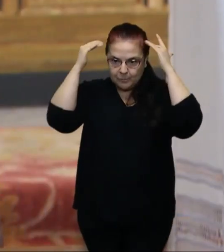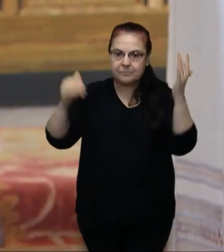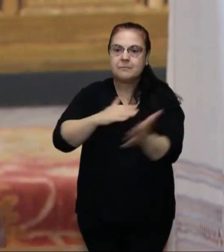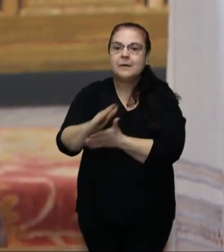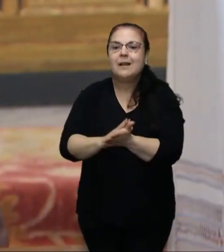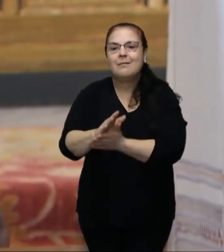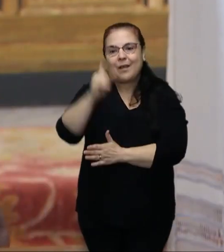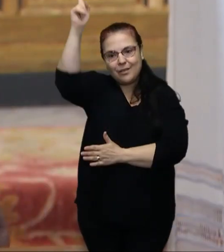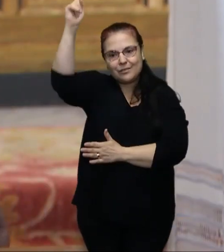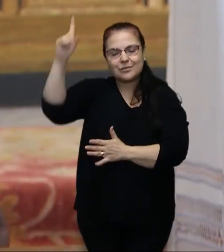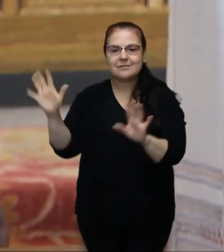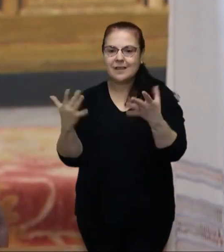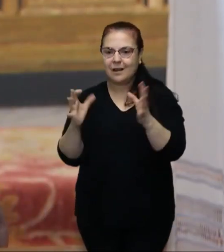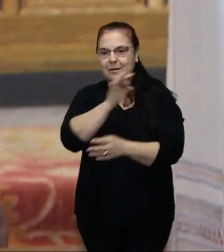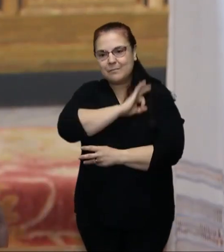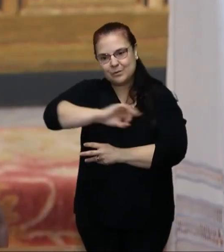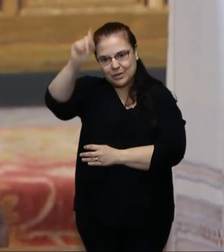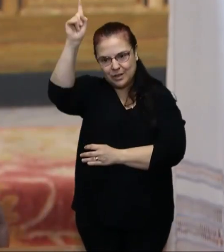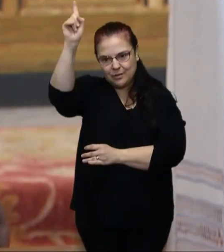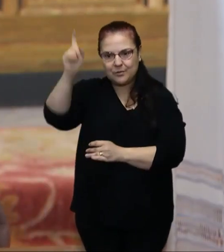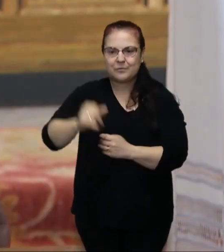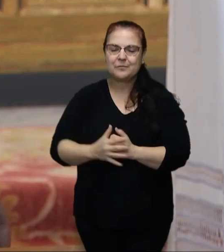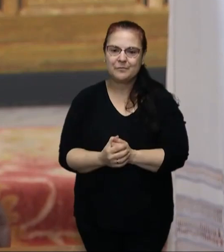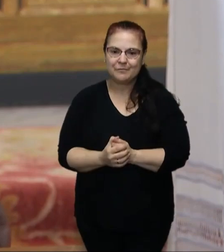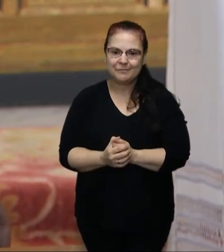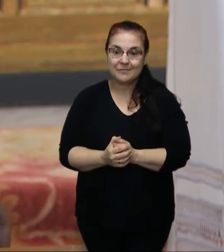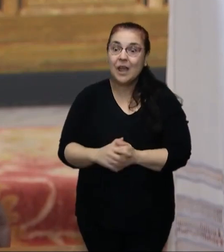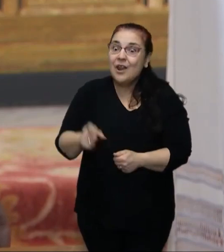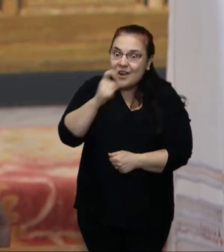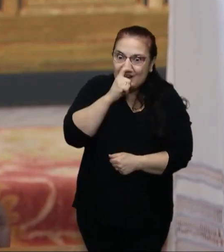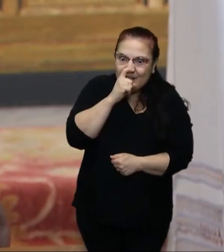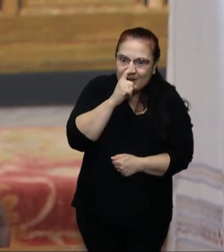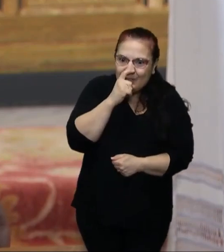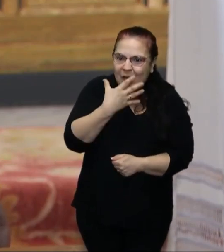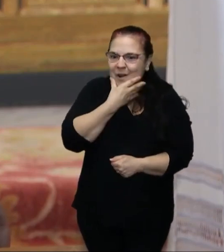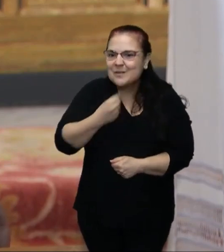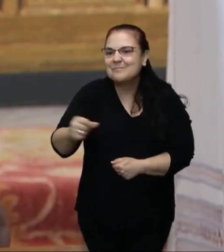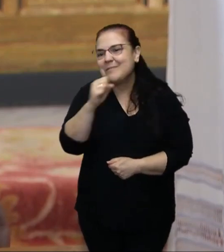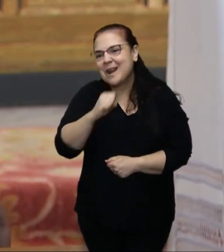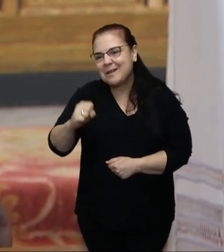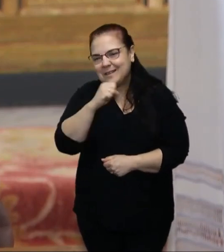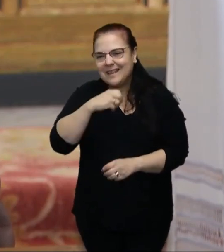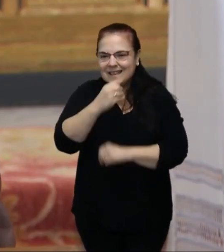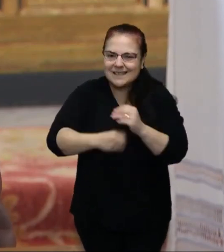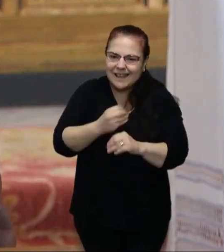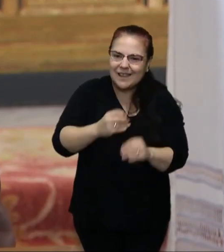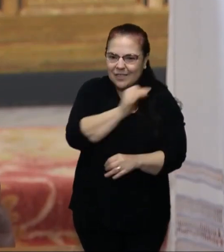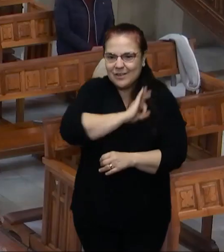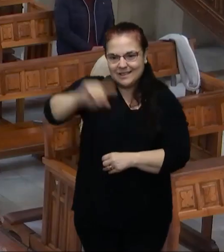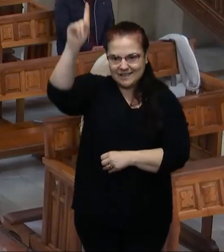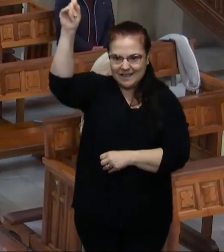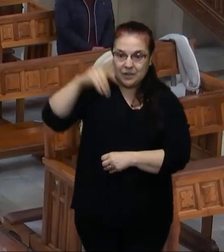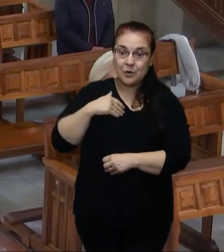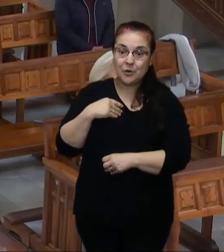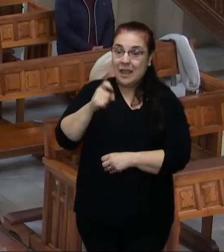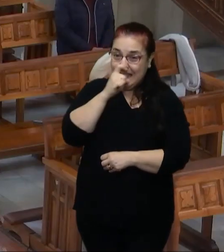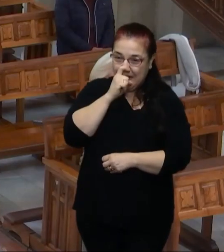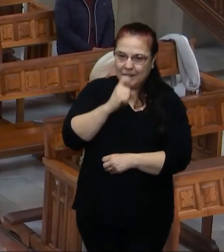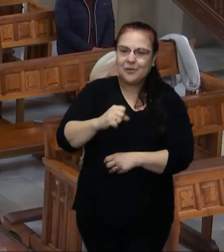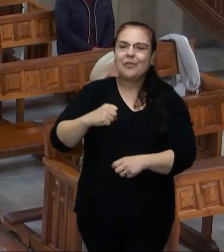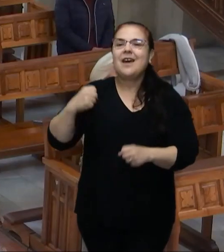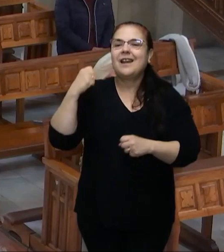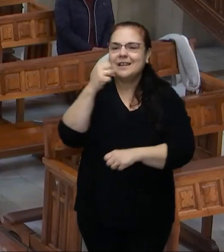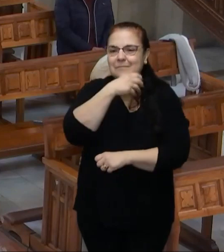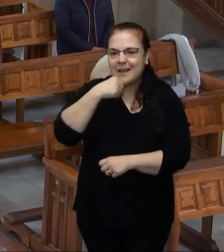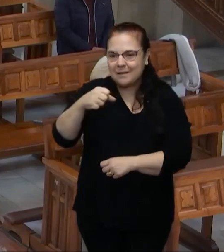Palabra de Dios. Te alabamos, Señor. Recordad las maravillas que hizo el Señor. Recordad las